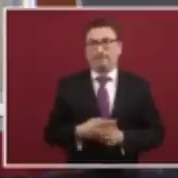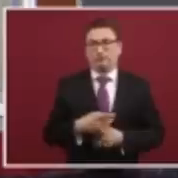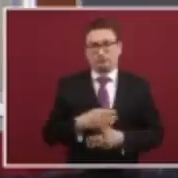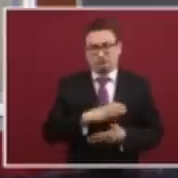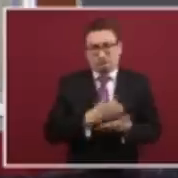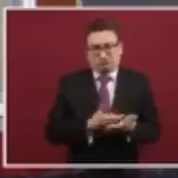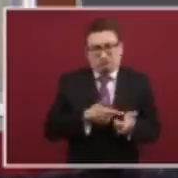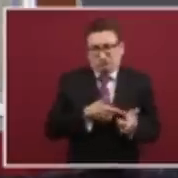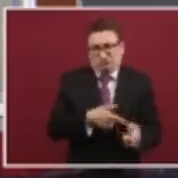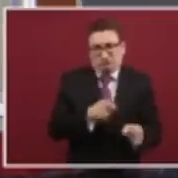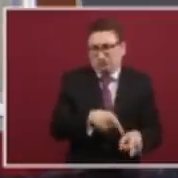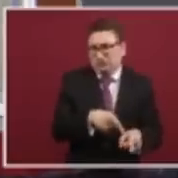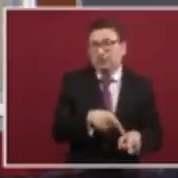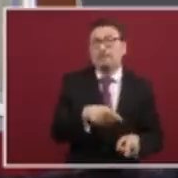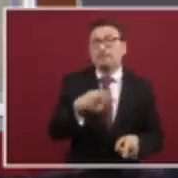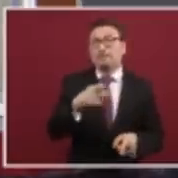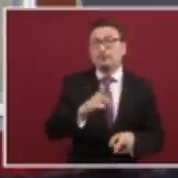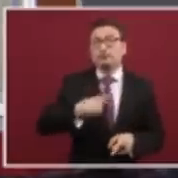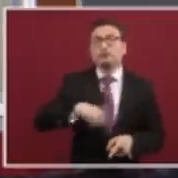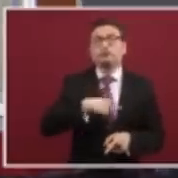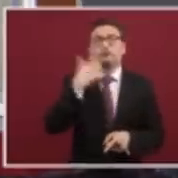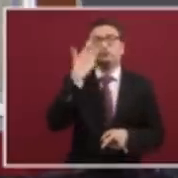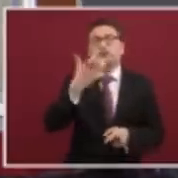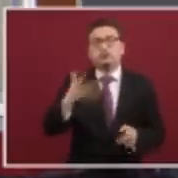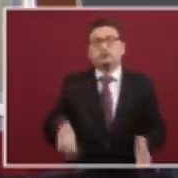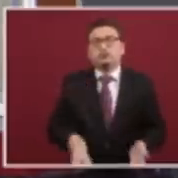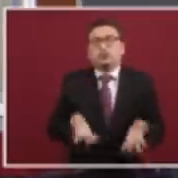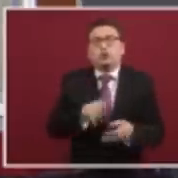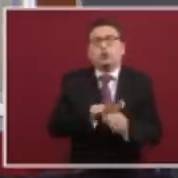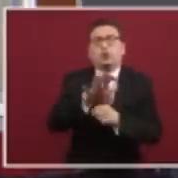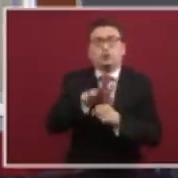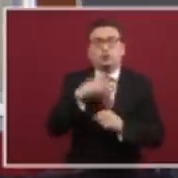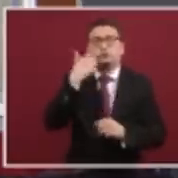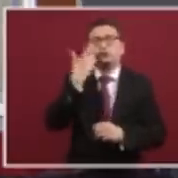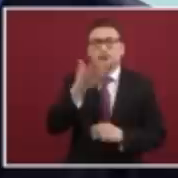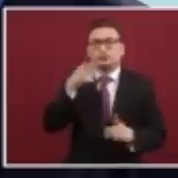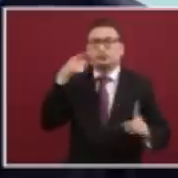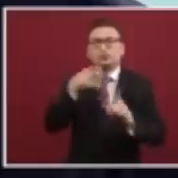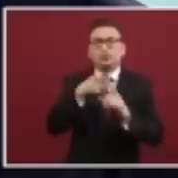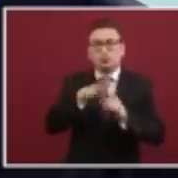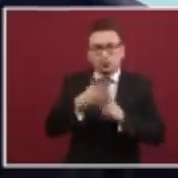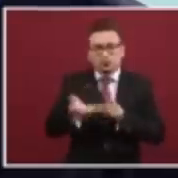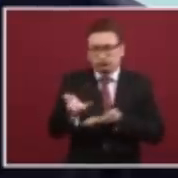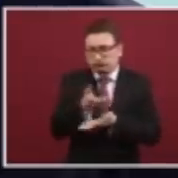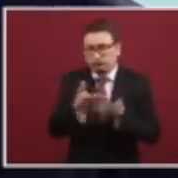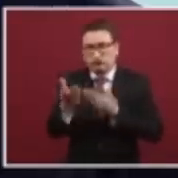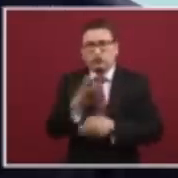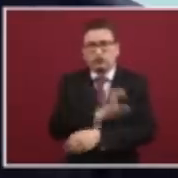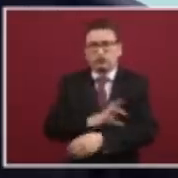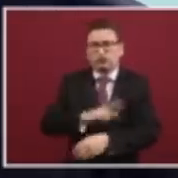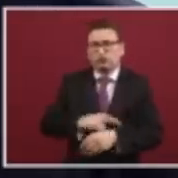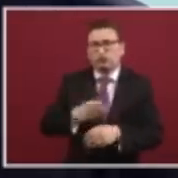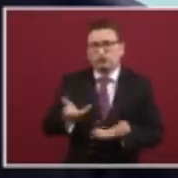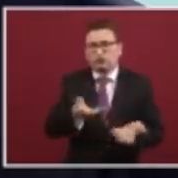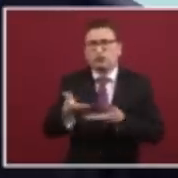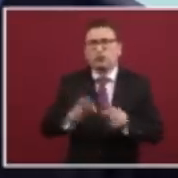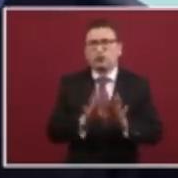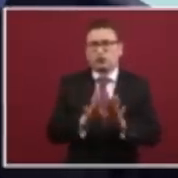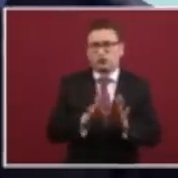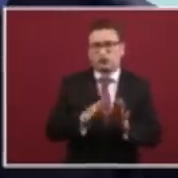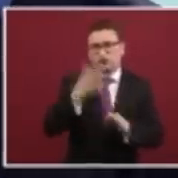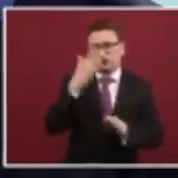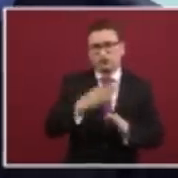continuando, pero nuestro impulso mayor es a lograr un esquema de muy buena coordinación con los gobiernos